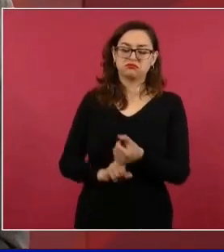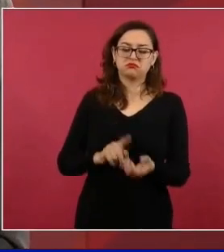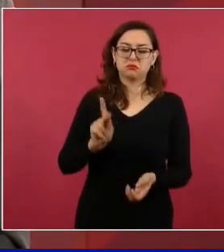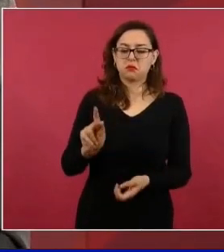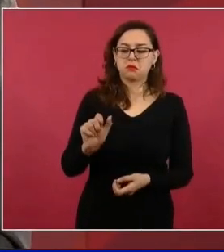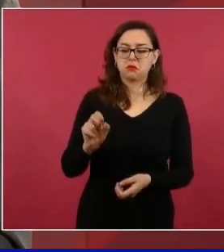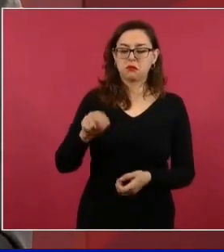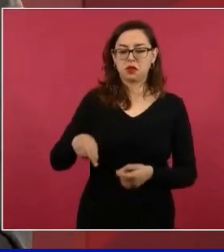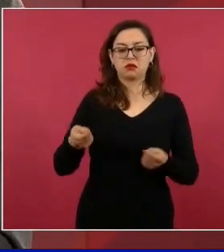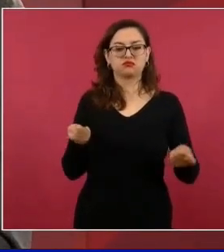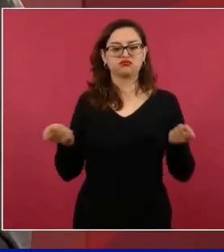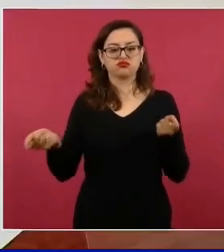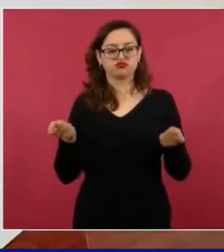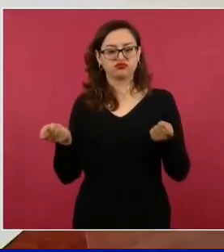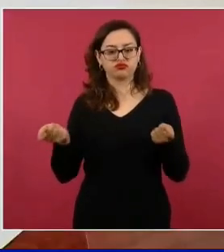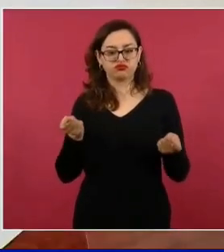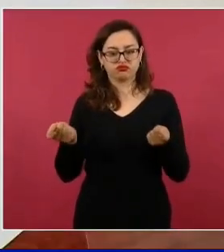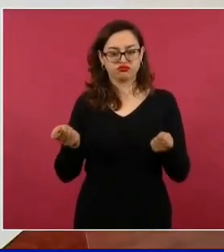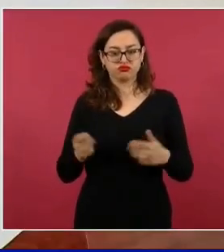Acuérdense que con Zedillo,